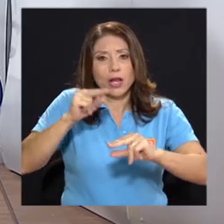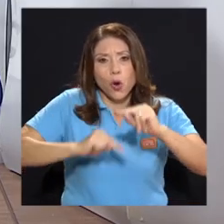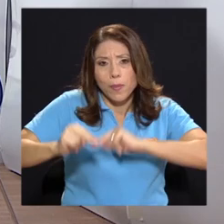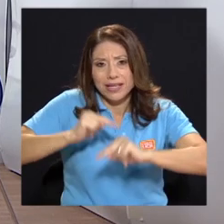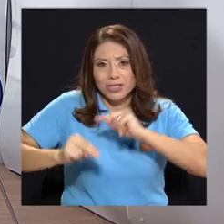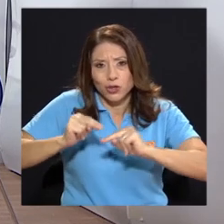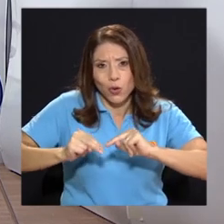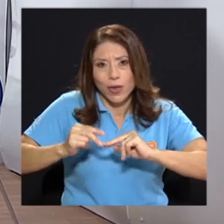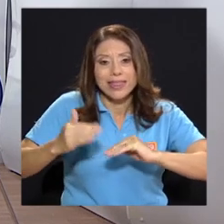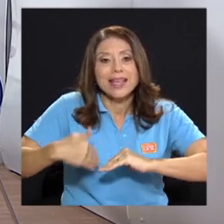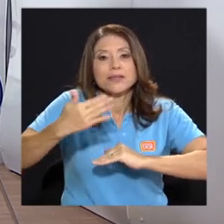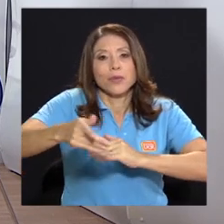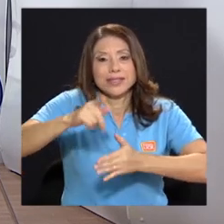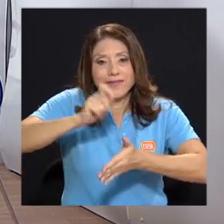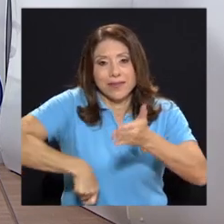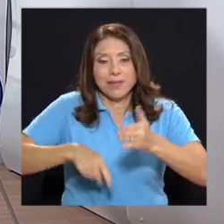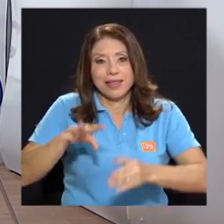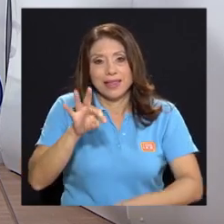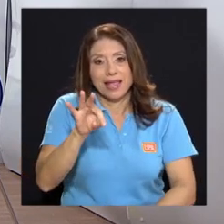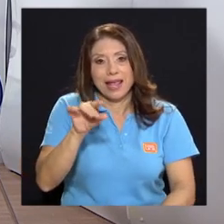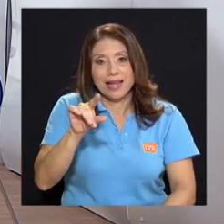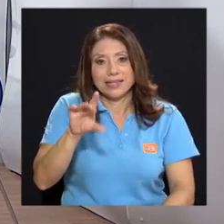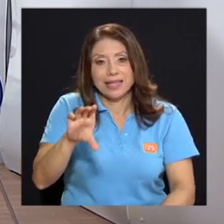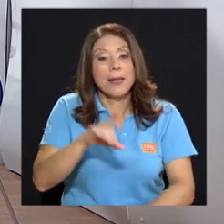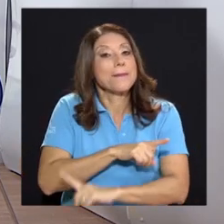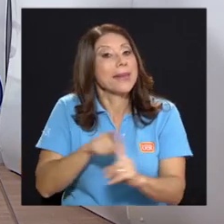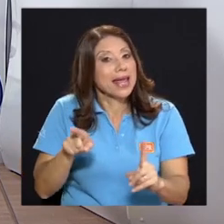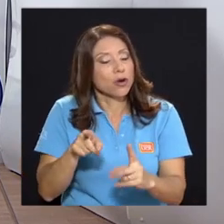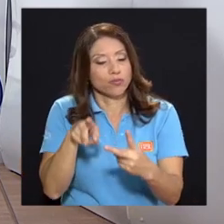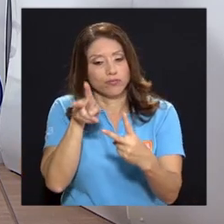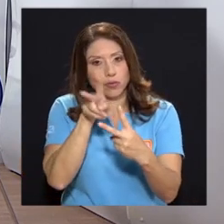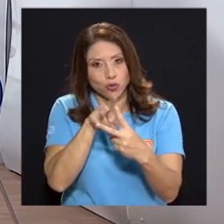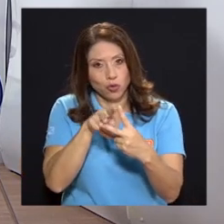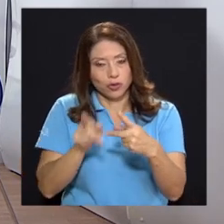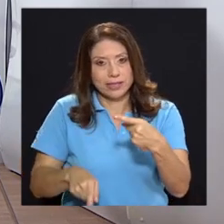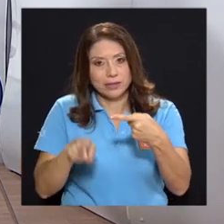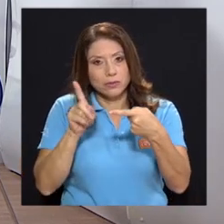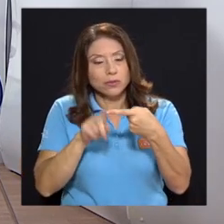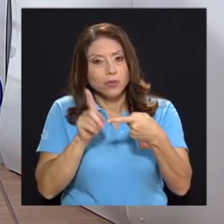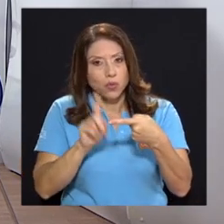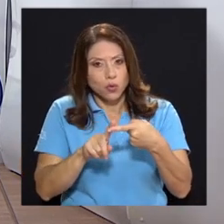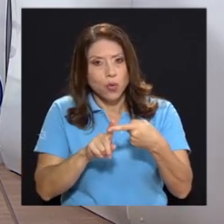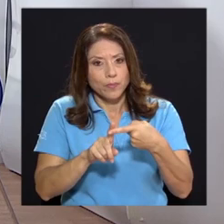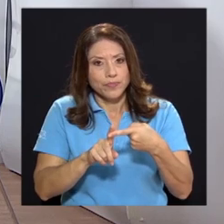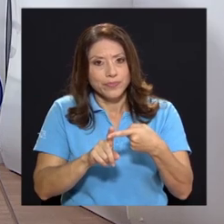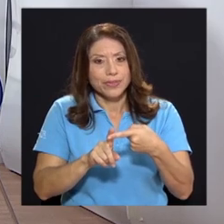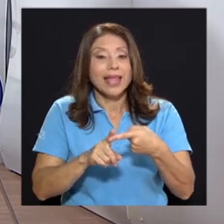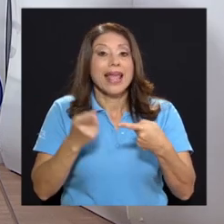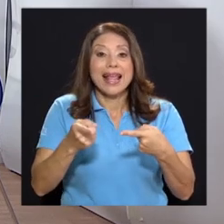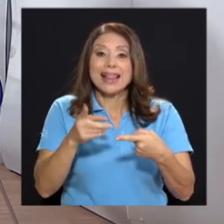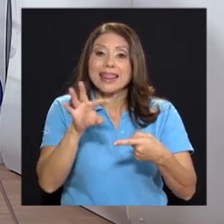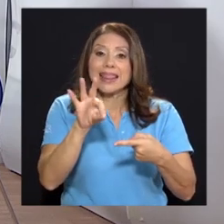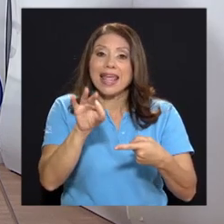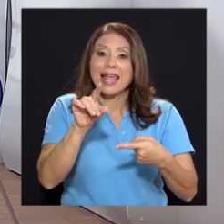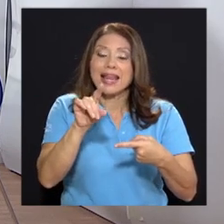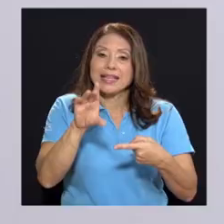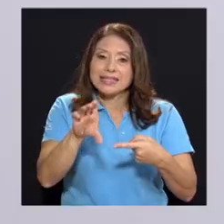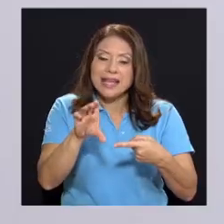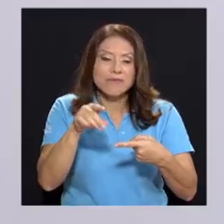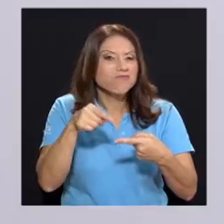pero hay dos cosas acá está uno el desempeño tratado en términos de